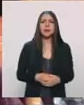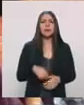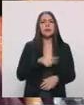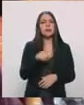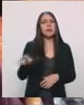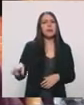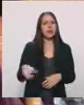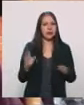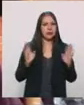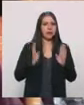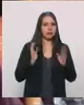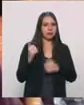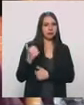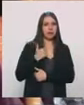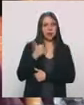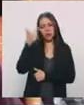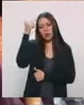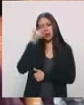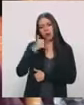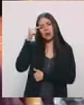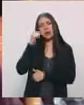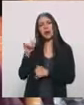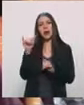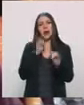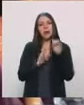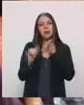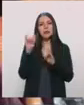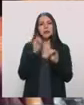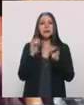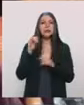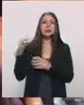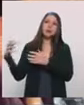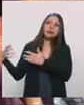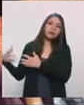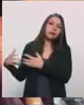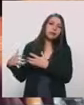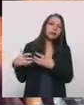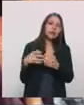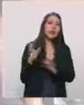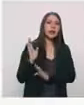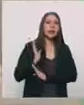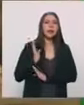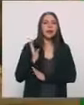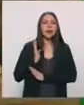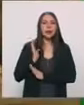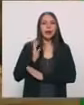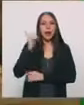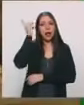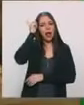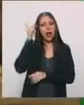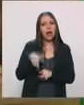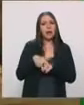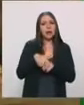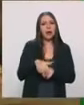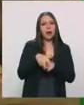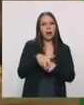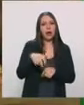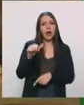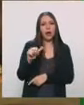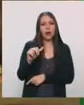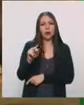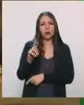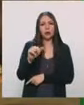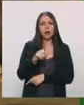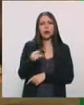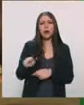unos tragos, llegan refuerzos austriacos a caballo, y entonces comienzan a decir,